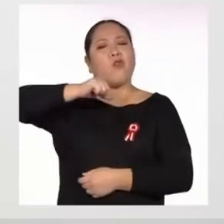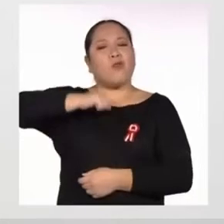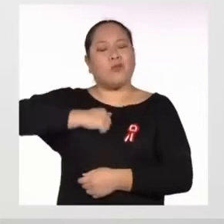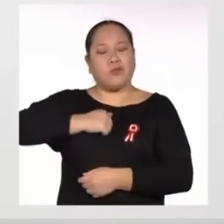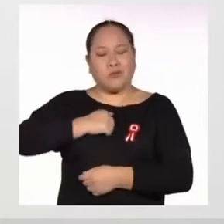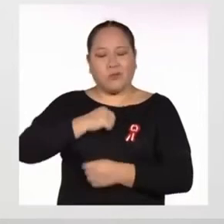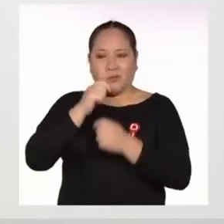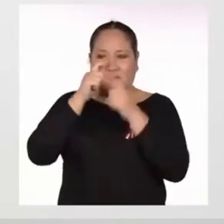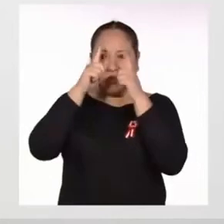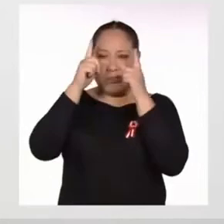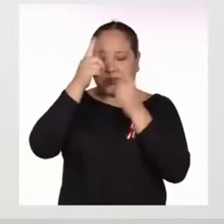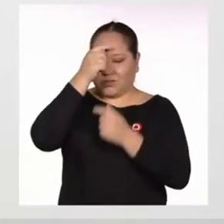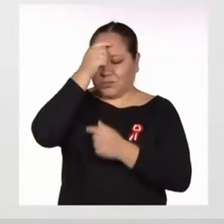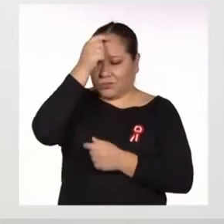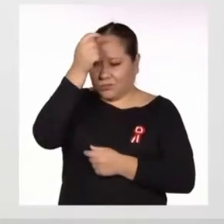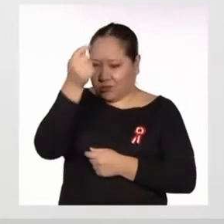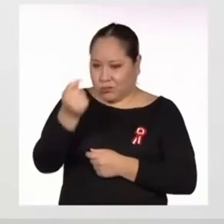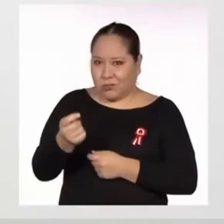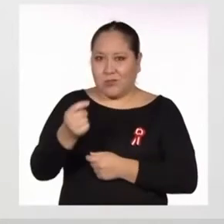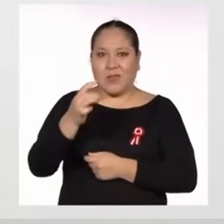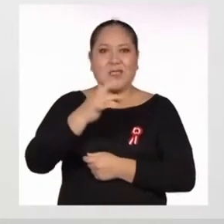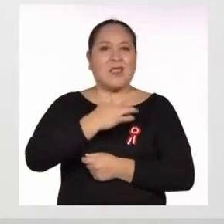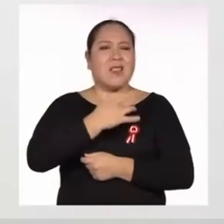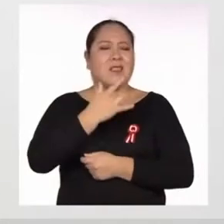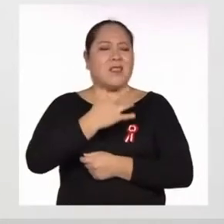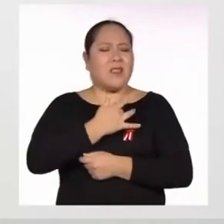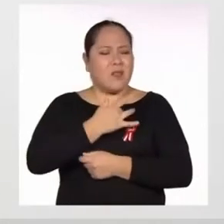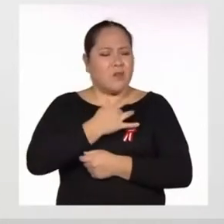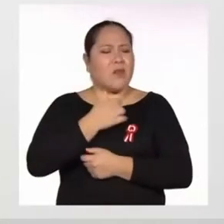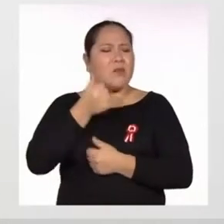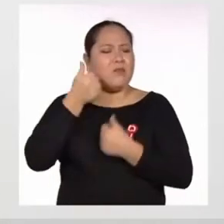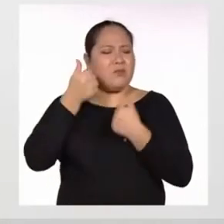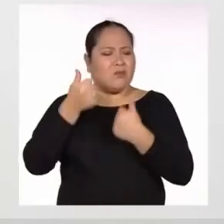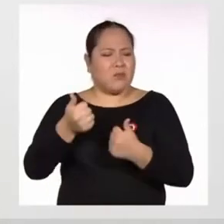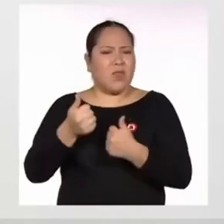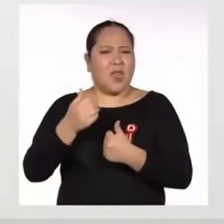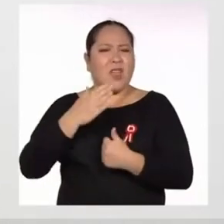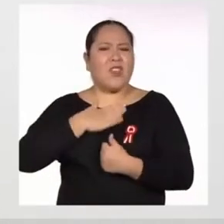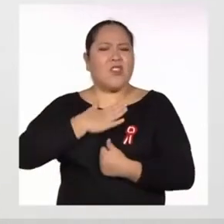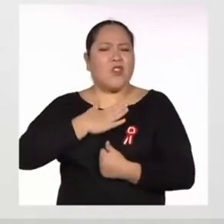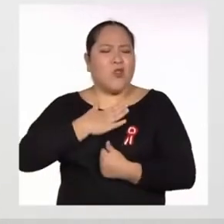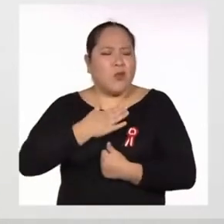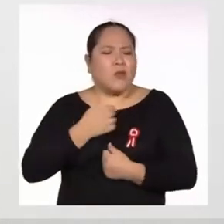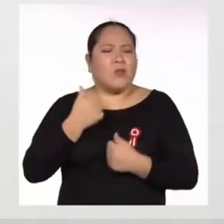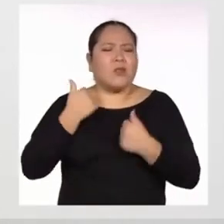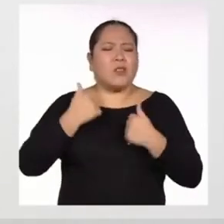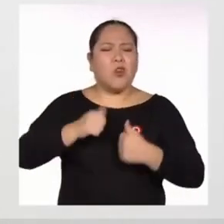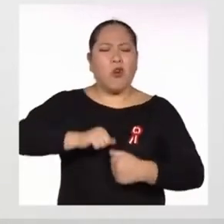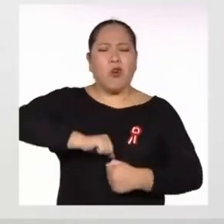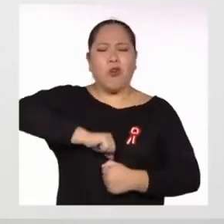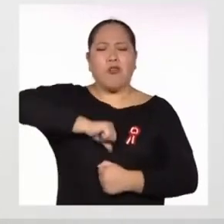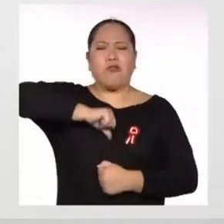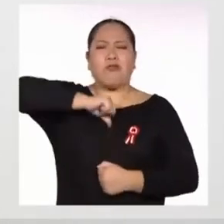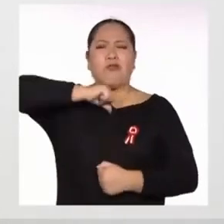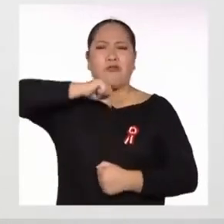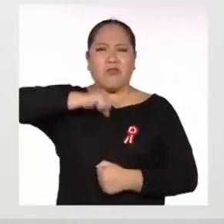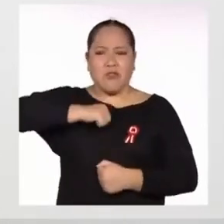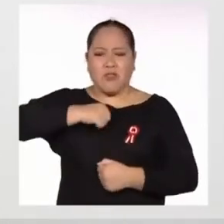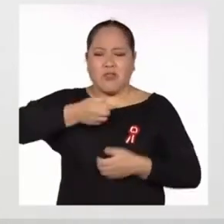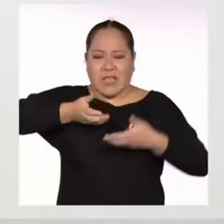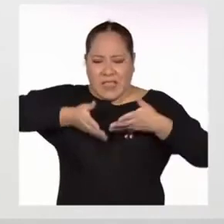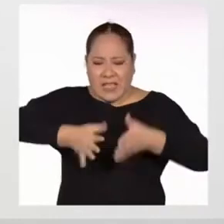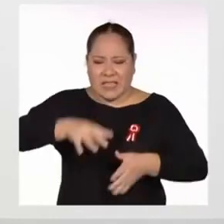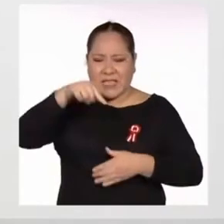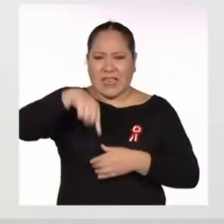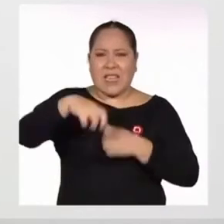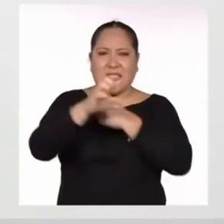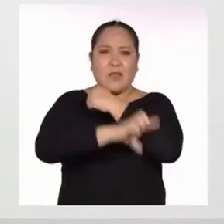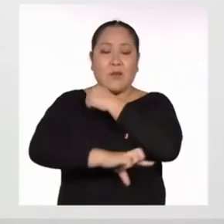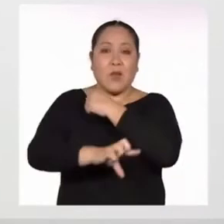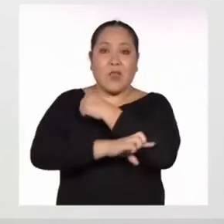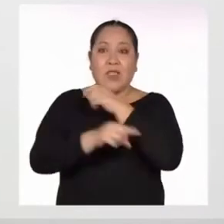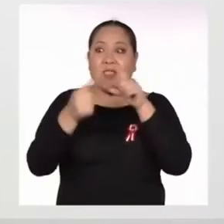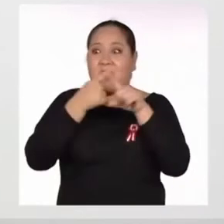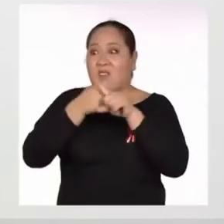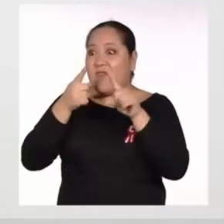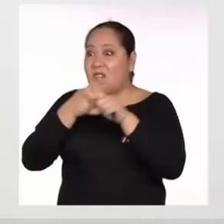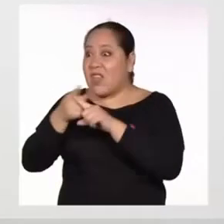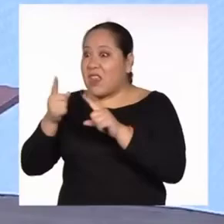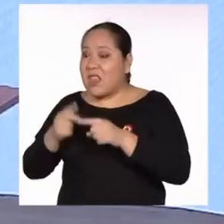sensación de sentirme afortunado por haber nacido en un país megadiverso pluricultural